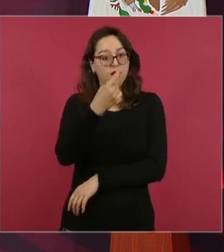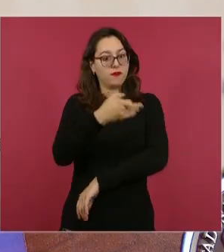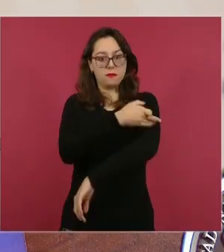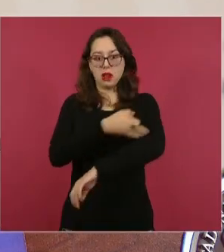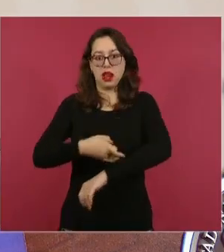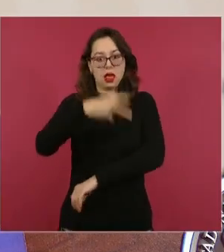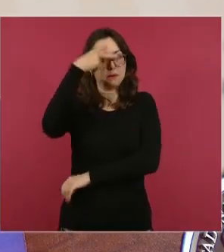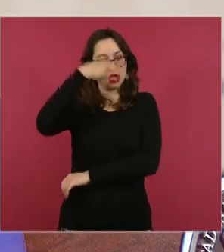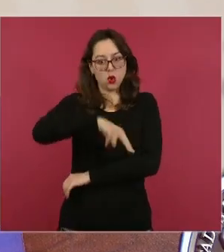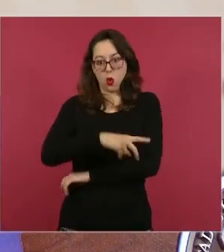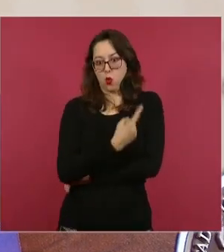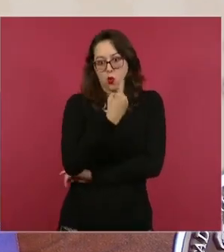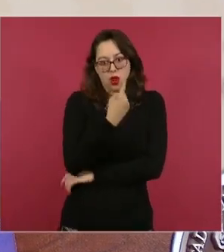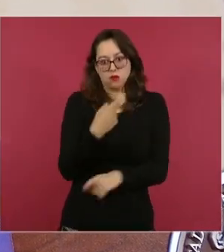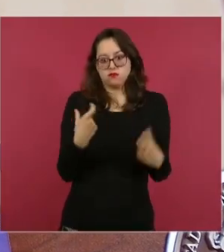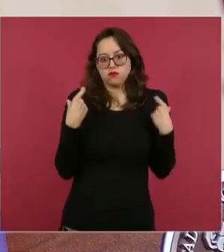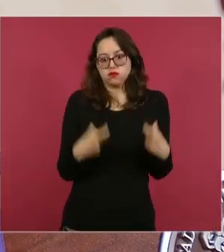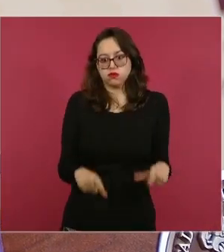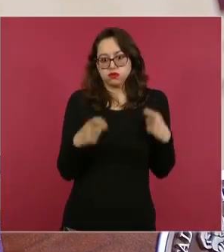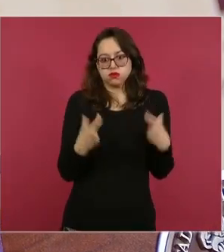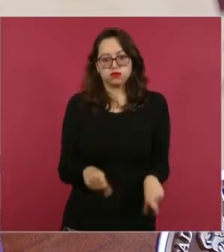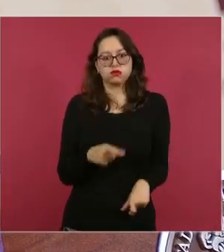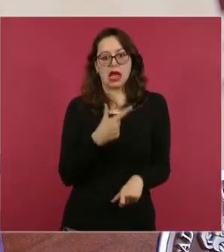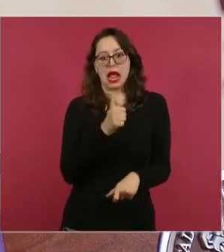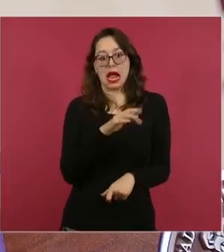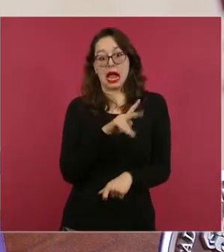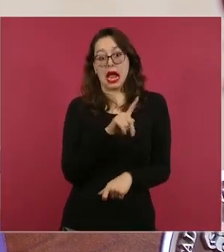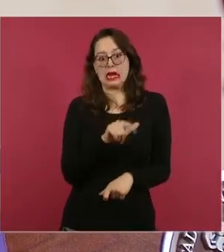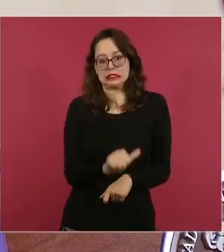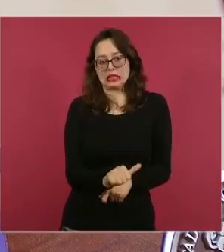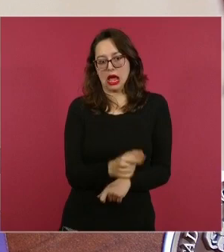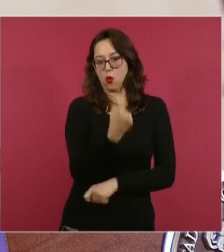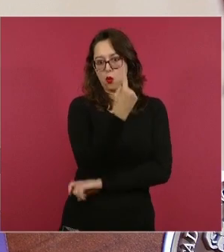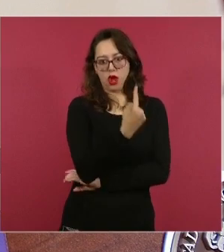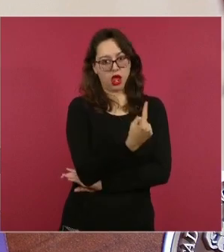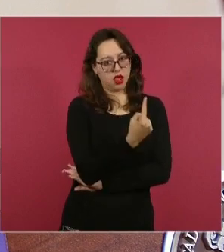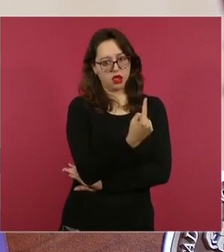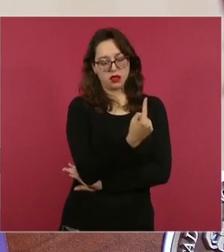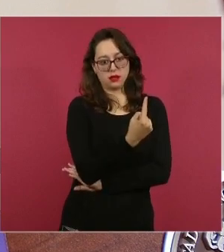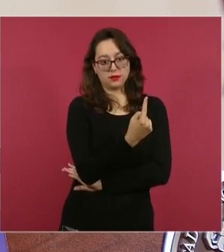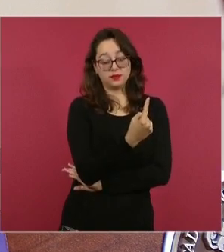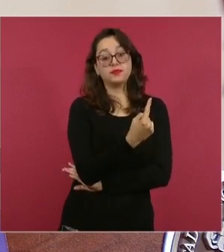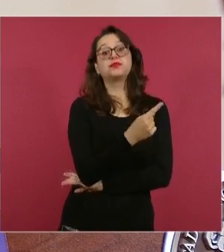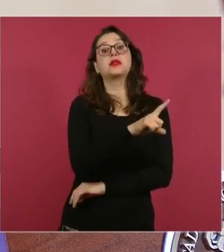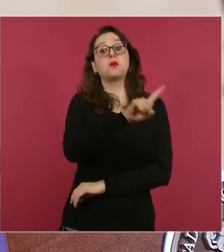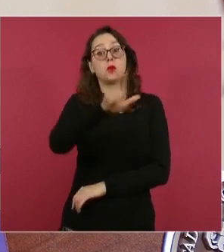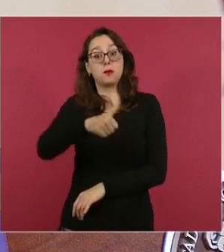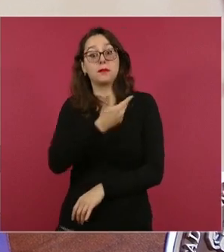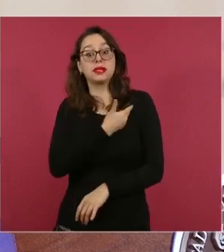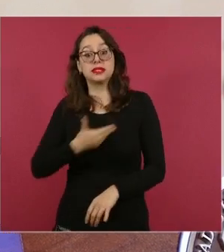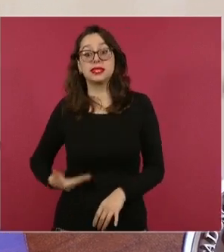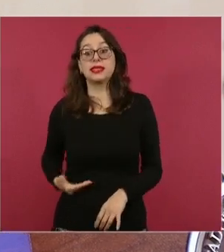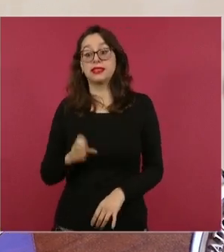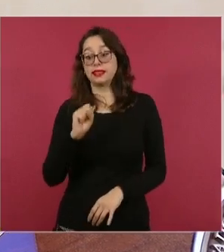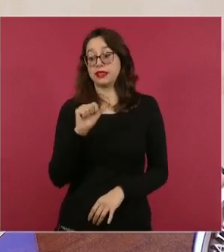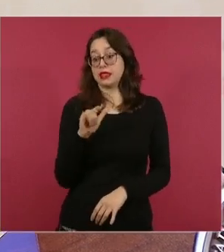asada este la única y cuando terminó